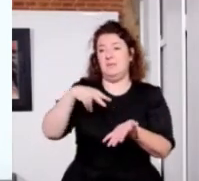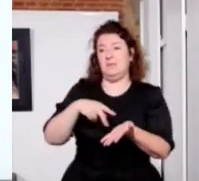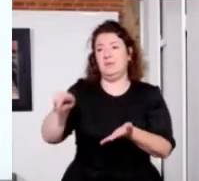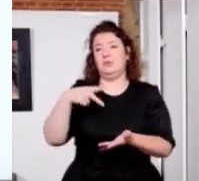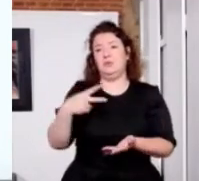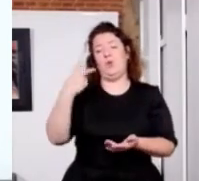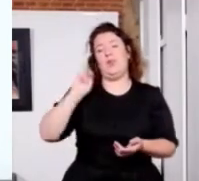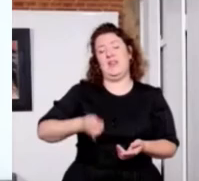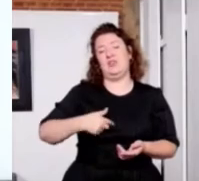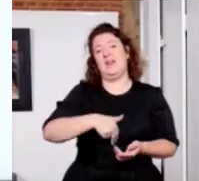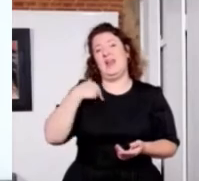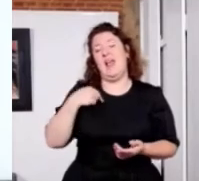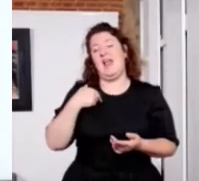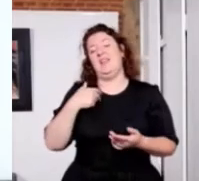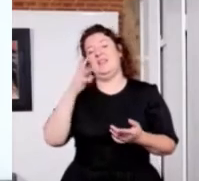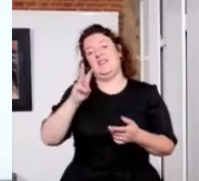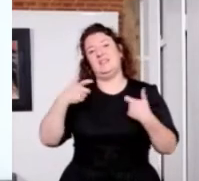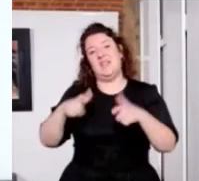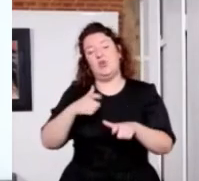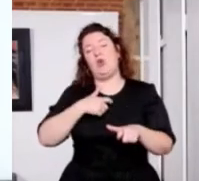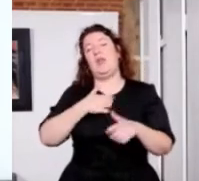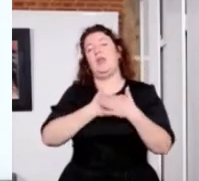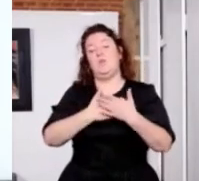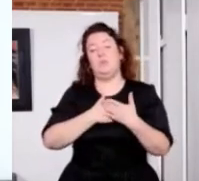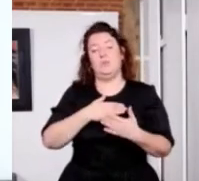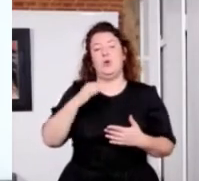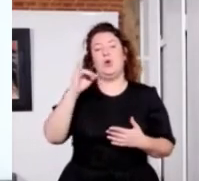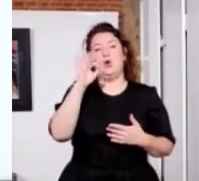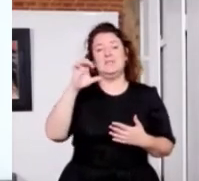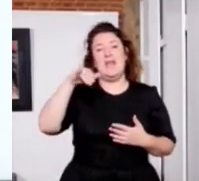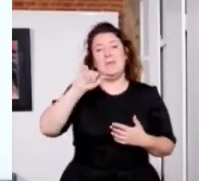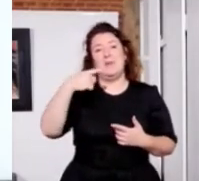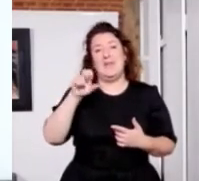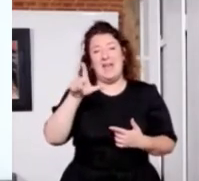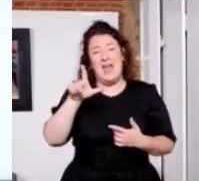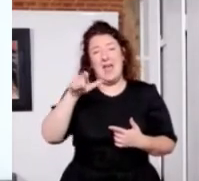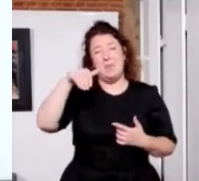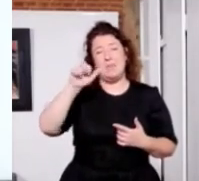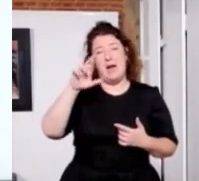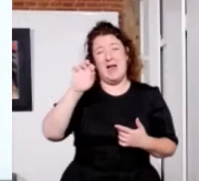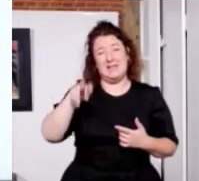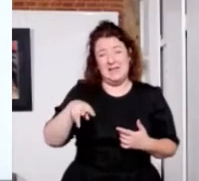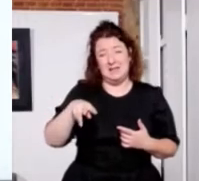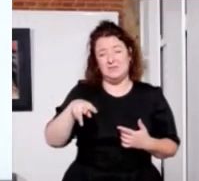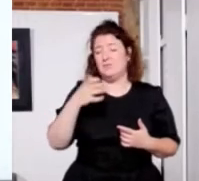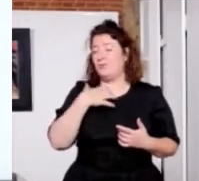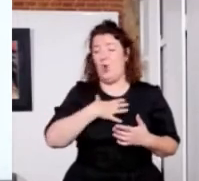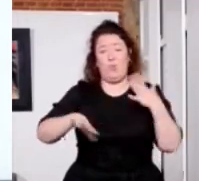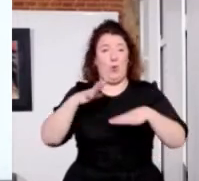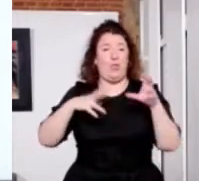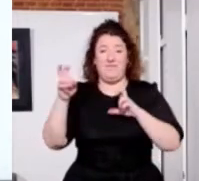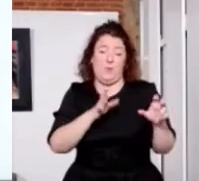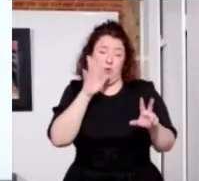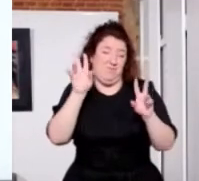general del Tercer Sector y Voluntariado, José Miguel Machín Barrena Cuerda, que por motivos personales le ha sido imposible asistir. También quería agradecer